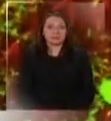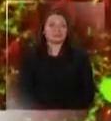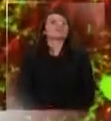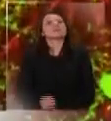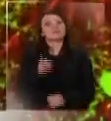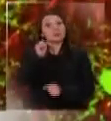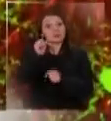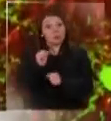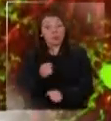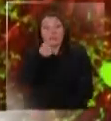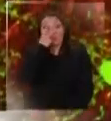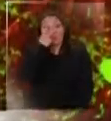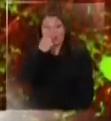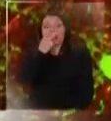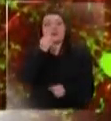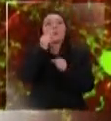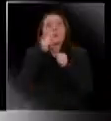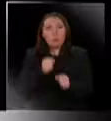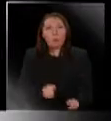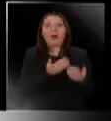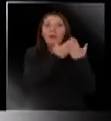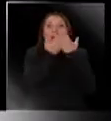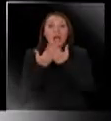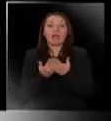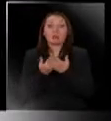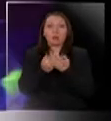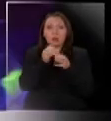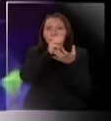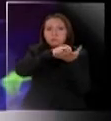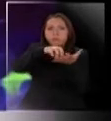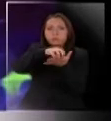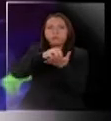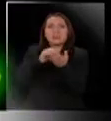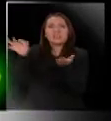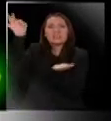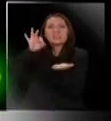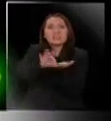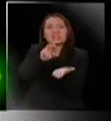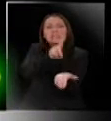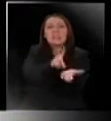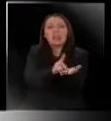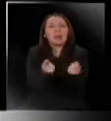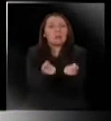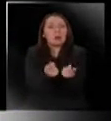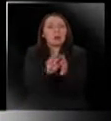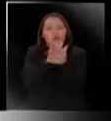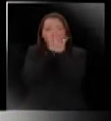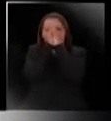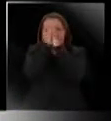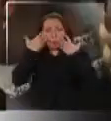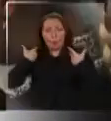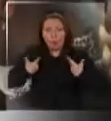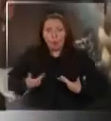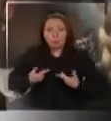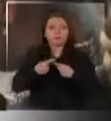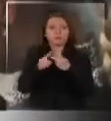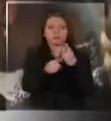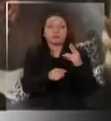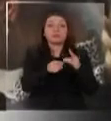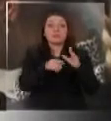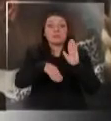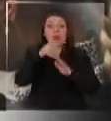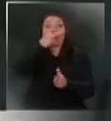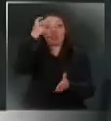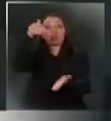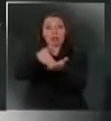Si se puede ver, se puede estudiar. Células, virus como el SIDA, organismos completos. Ya hay más de